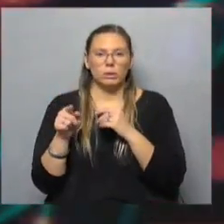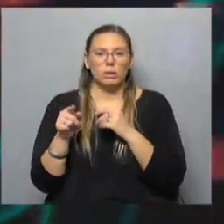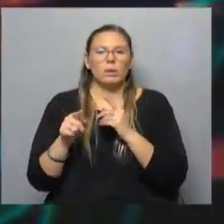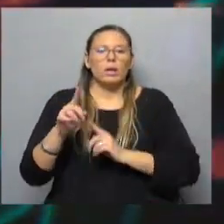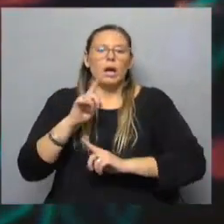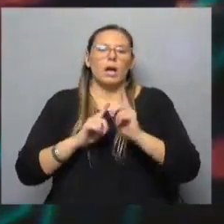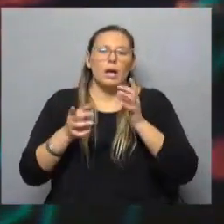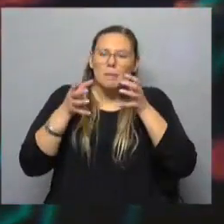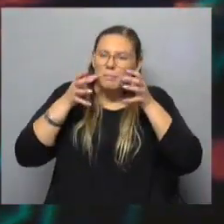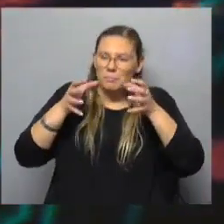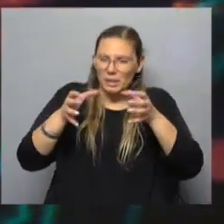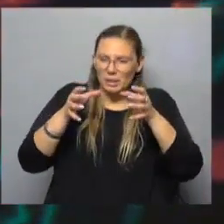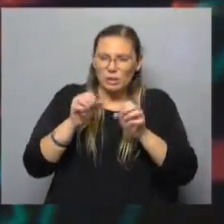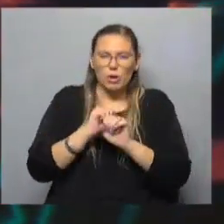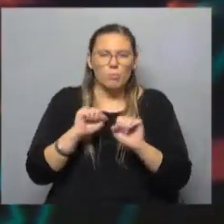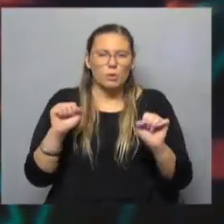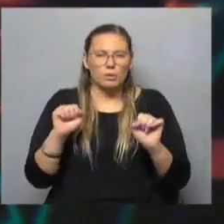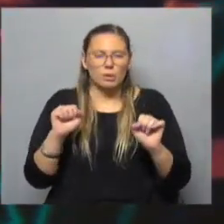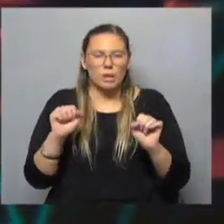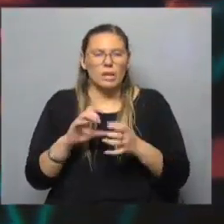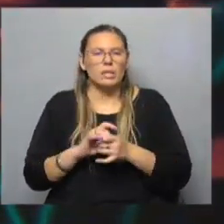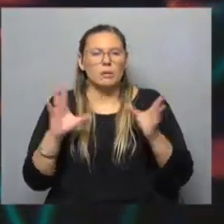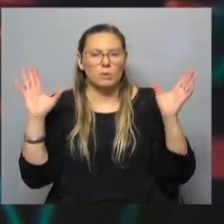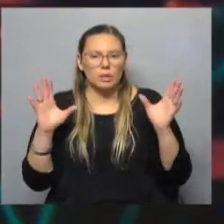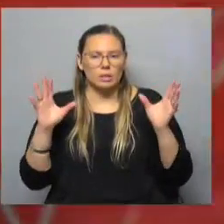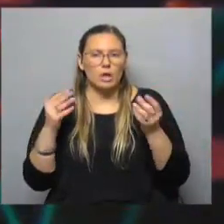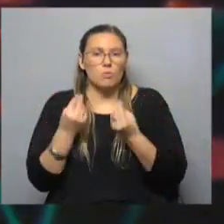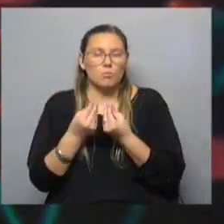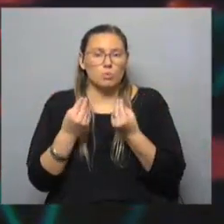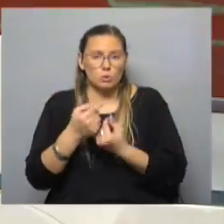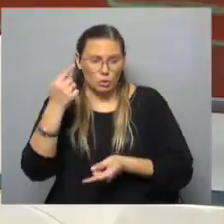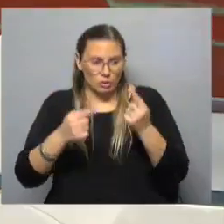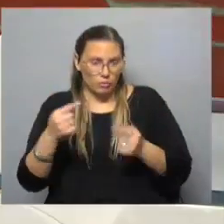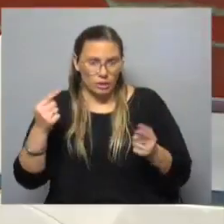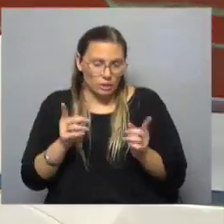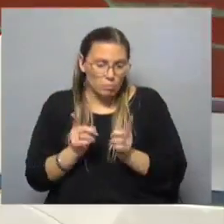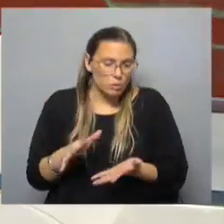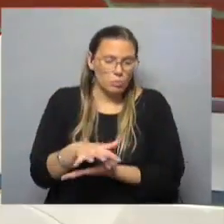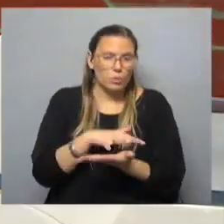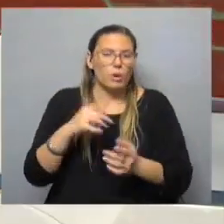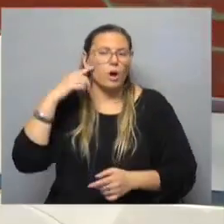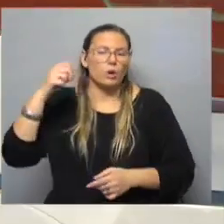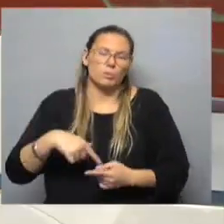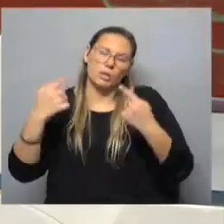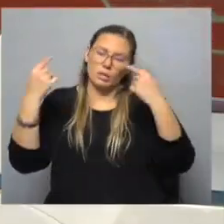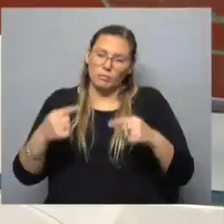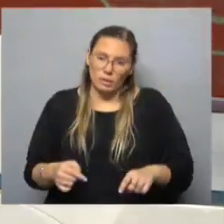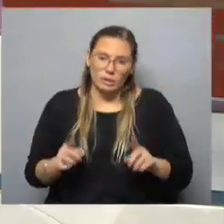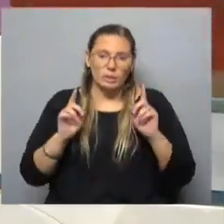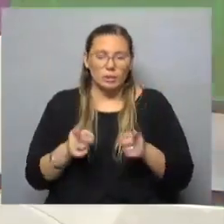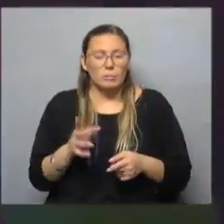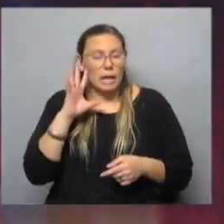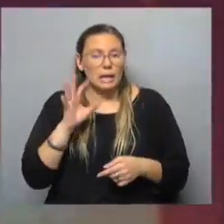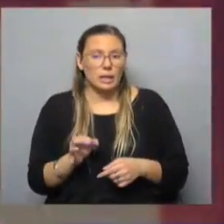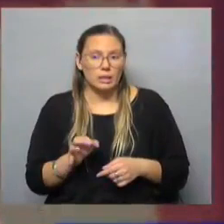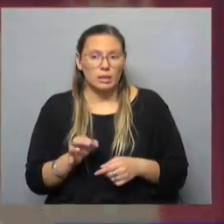algunos peligros que podrían significar para la democracia el hecho de que haya tantos medios concentrados. Por supuesto que hay opiniones contrarias que consideran